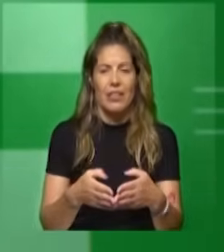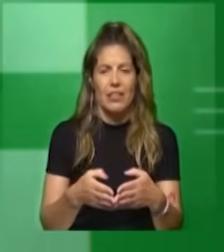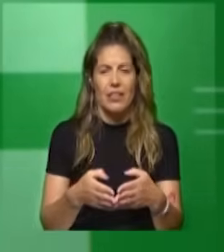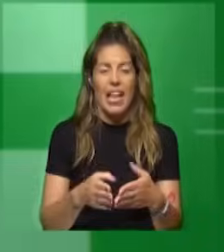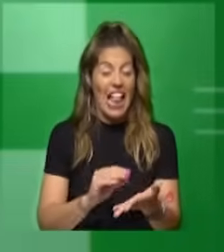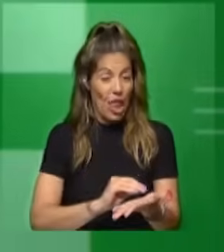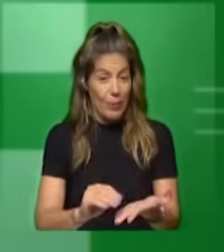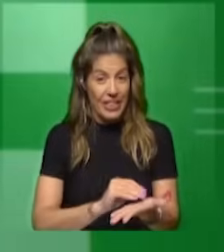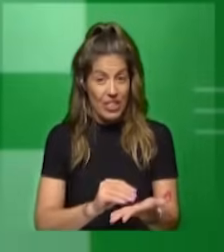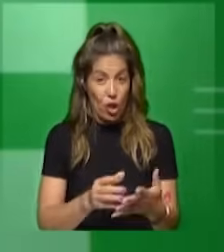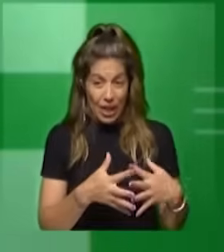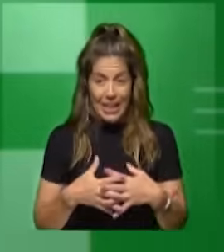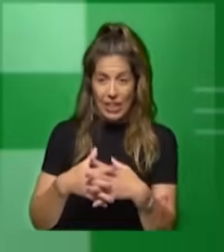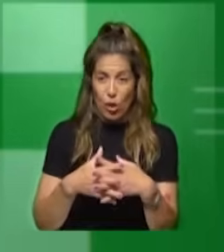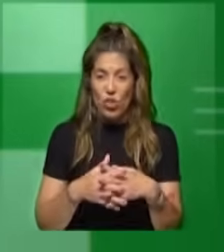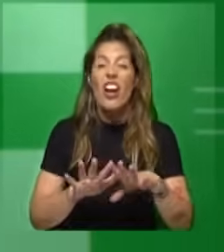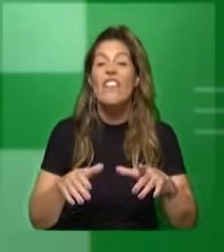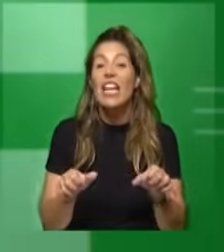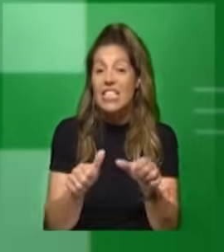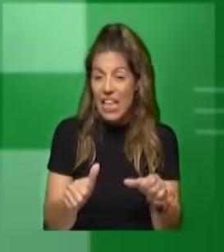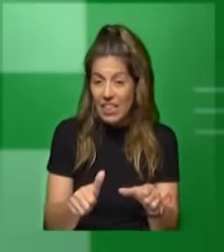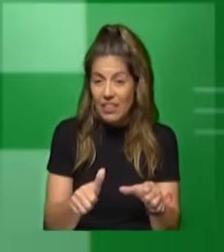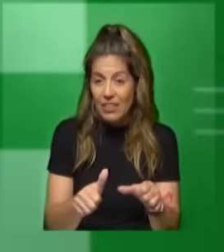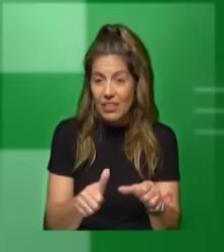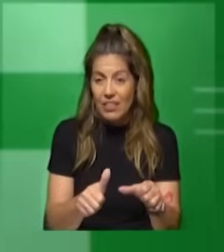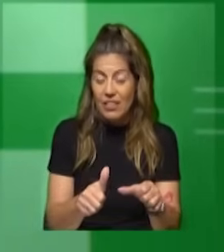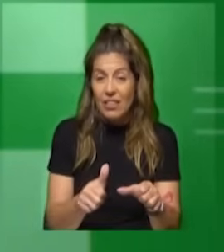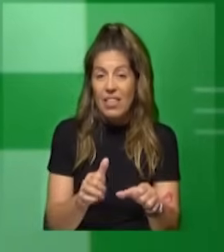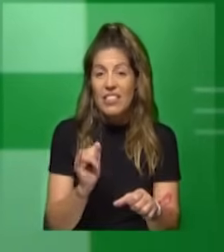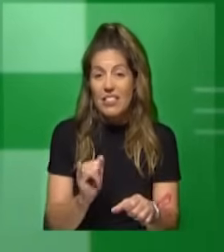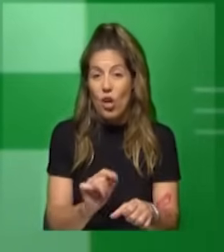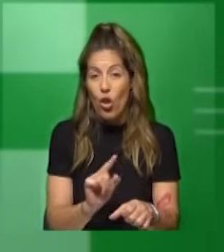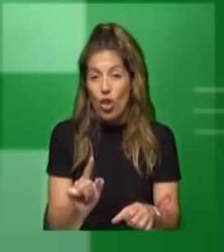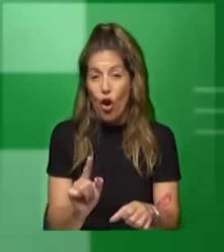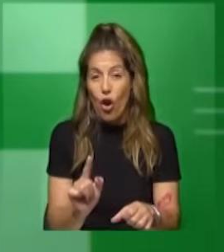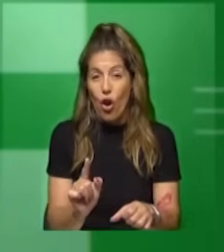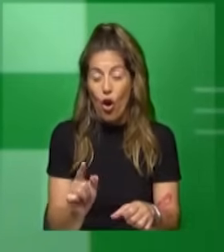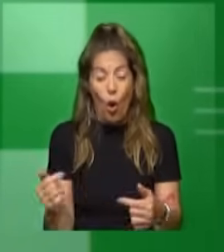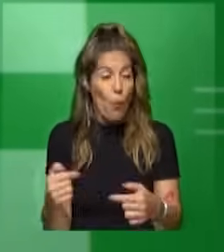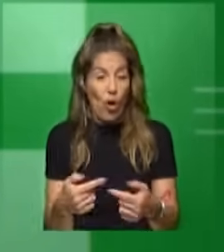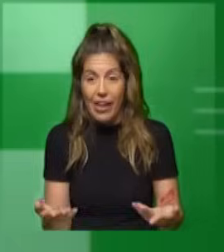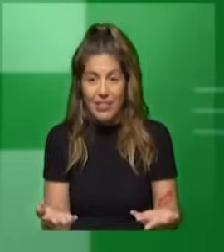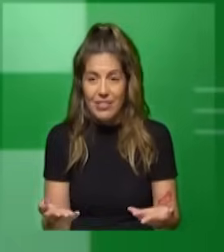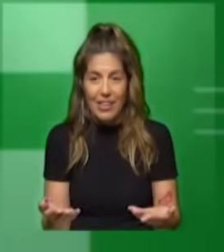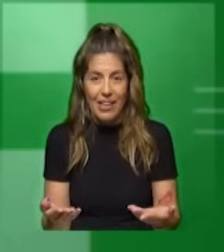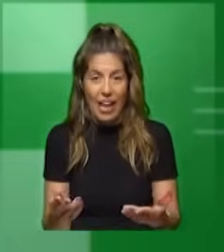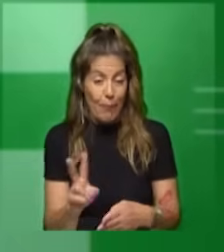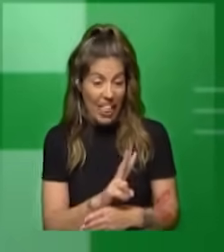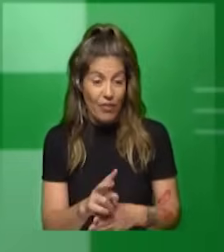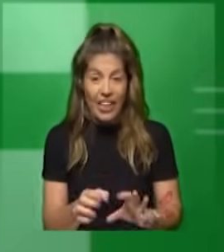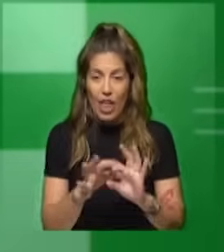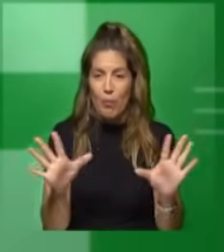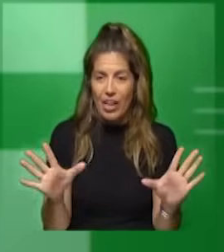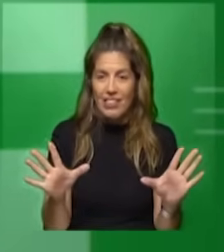la administración en Estados Unidos qué van a hacer, ¿no? Si van a oponerse de alguna manera de defender la